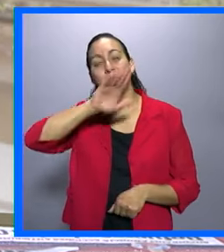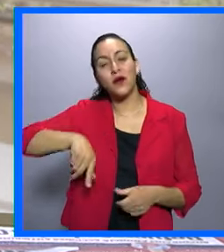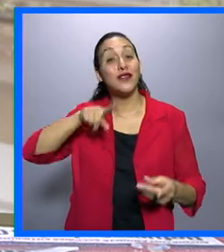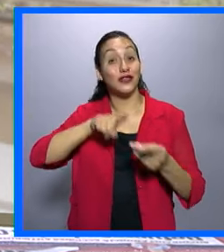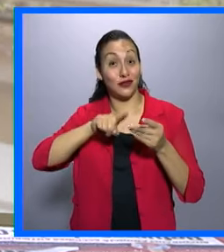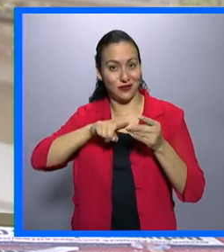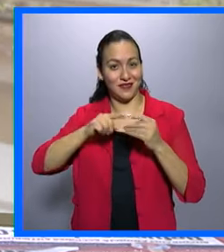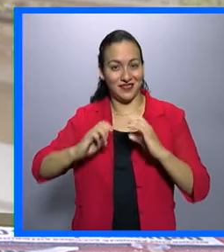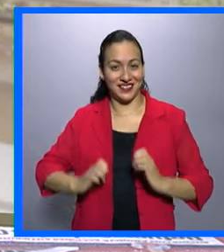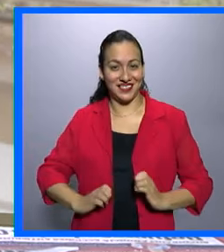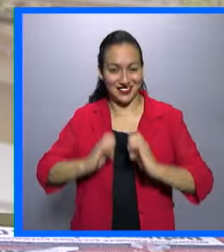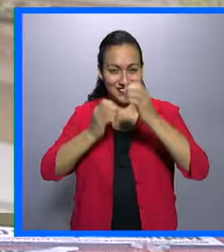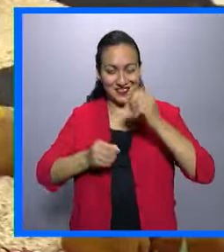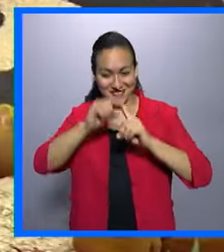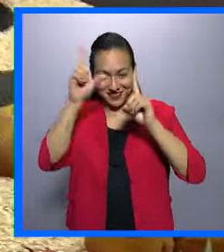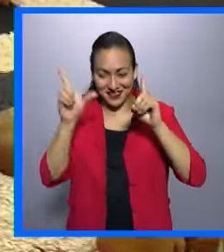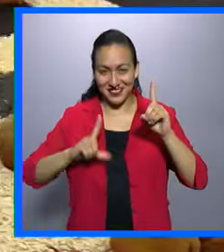Alto Tribunal.